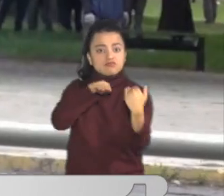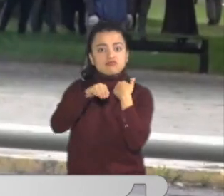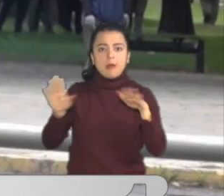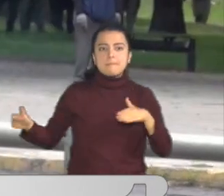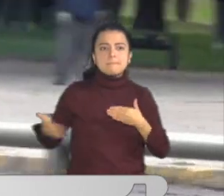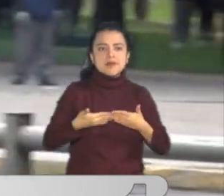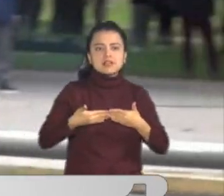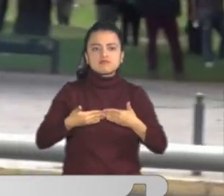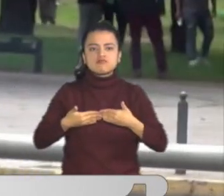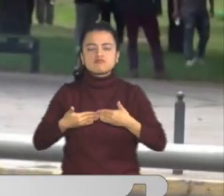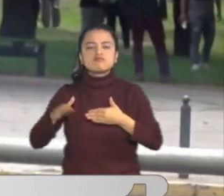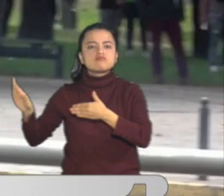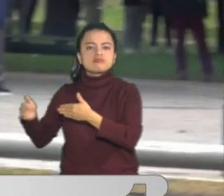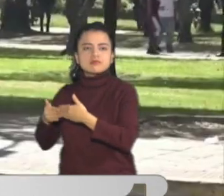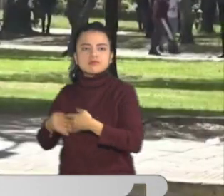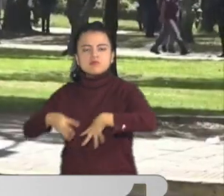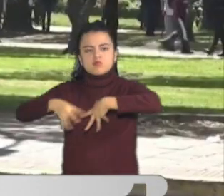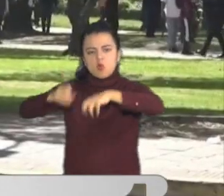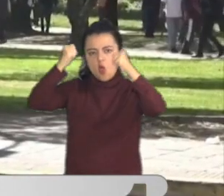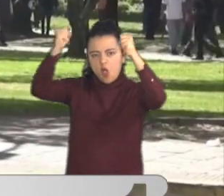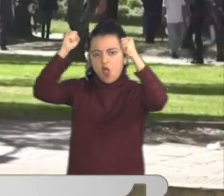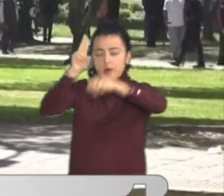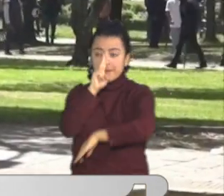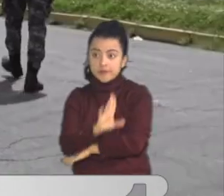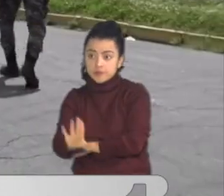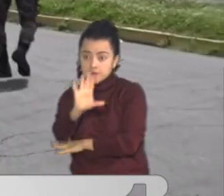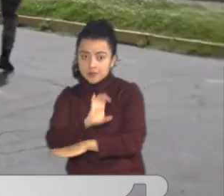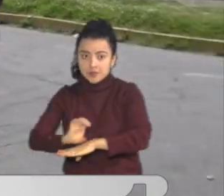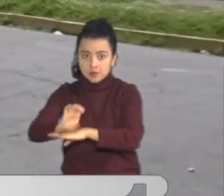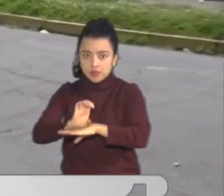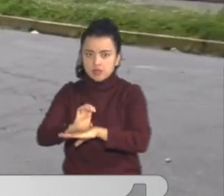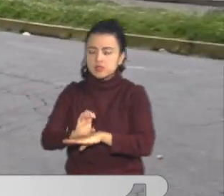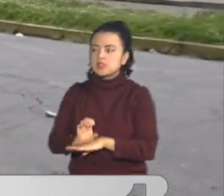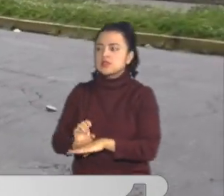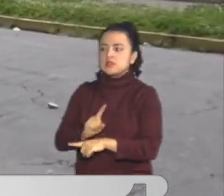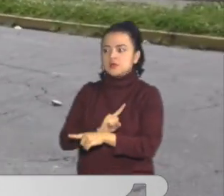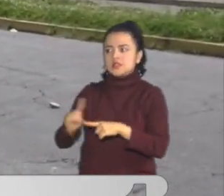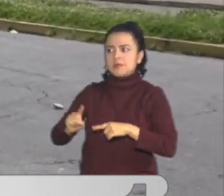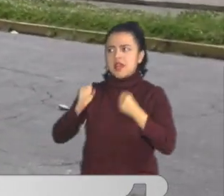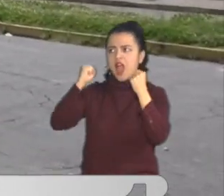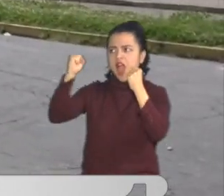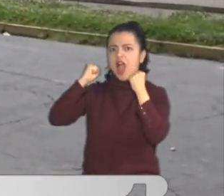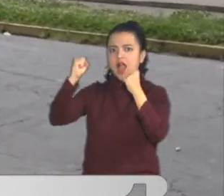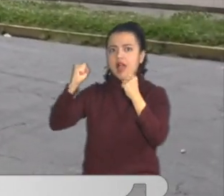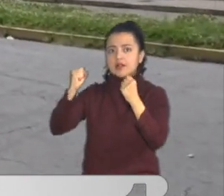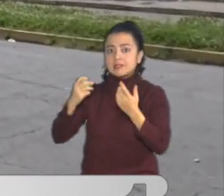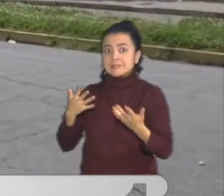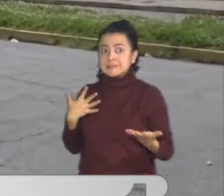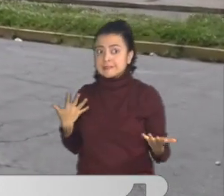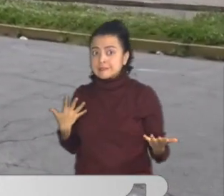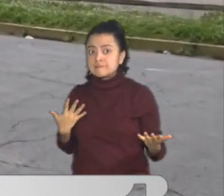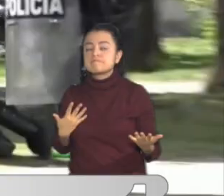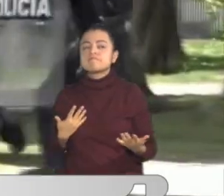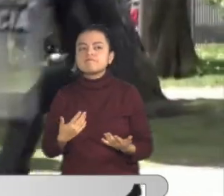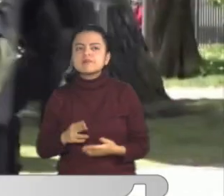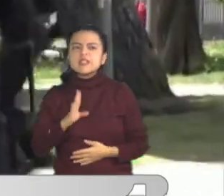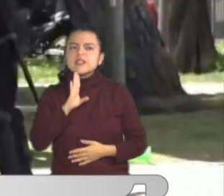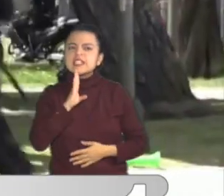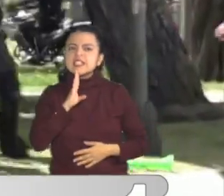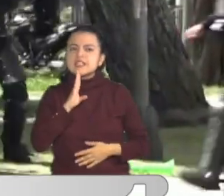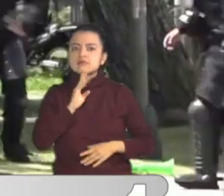en medio de una gran protesta a nivel nacional que lleva más de una semana. Convocados por la